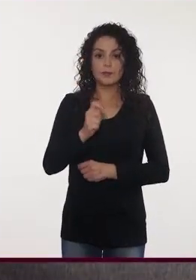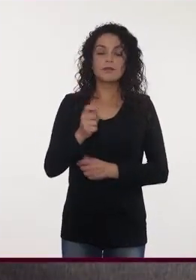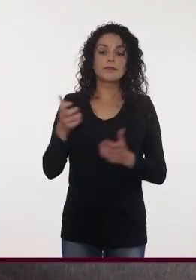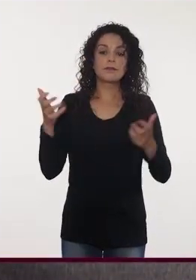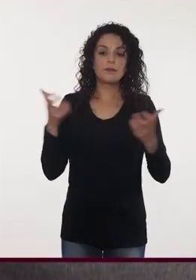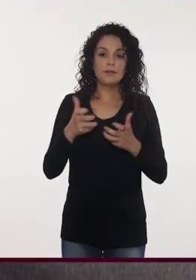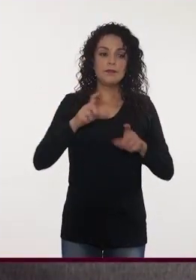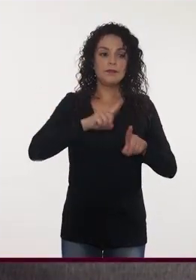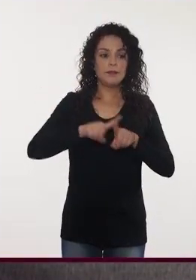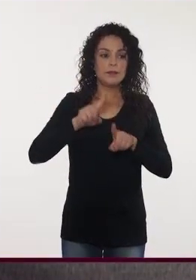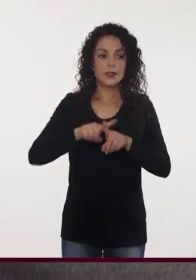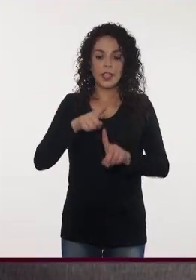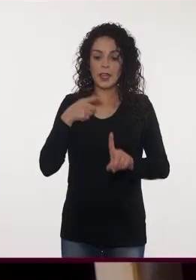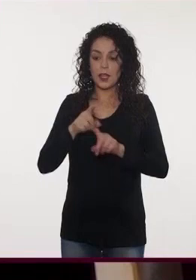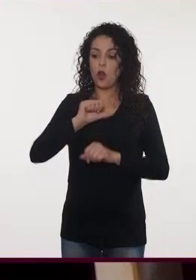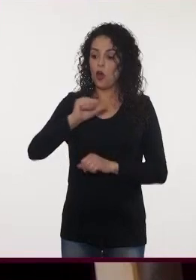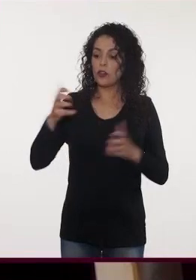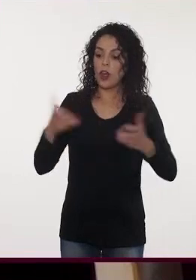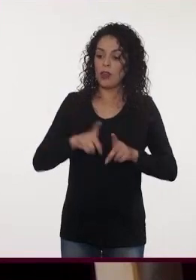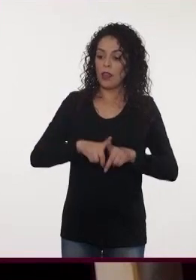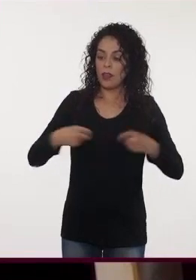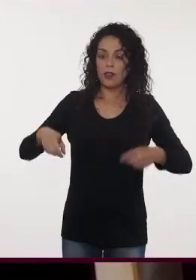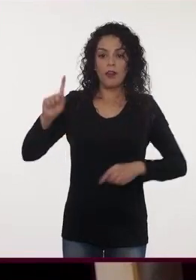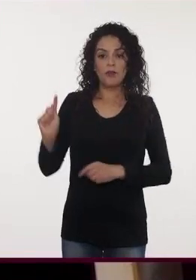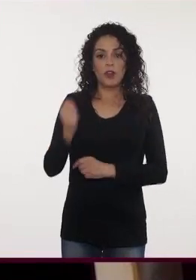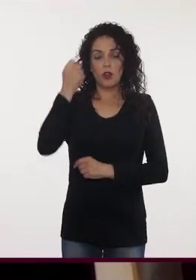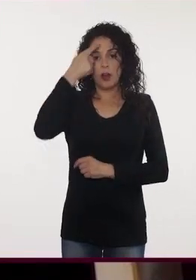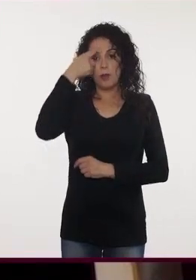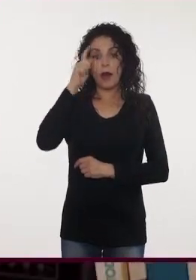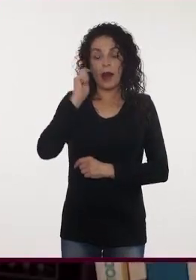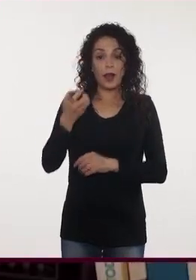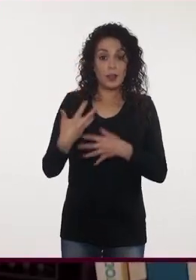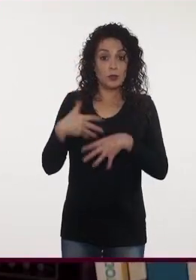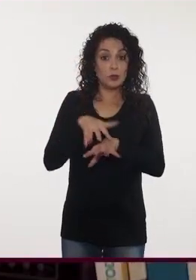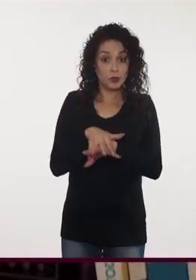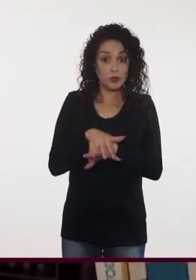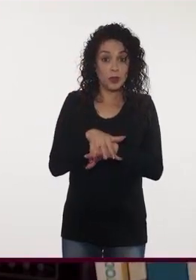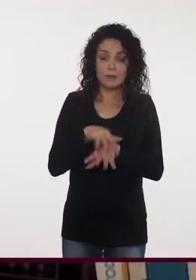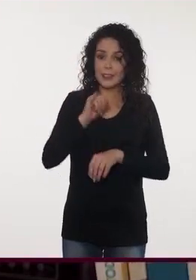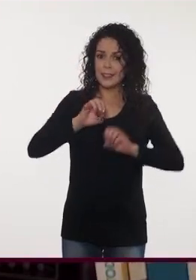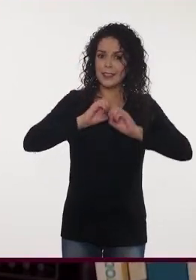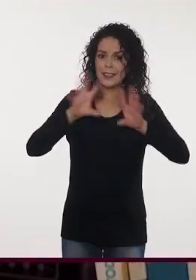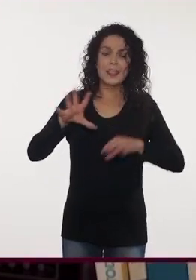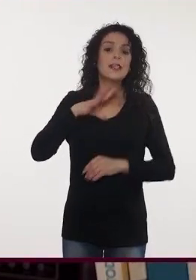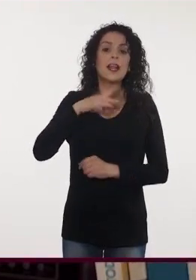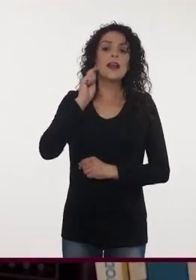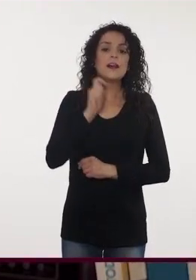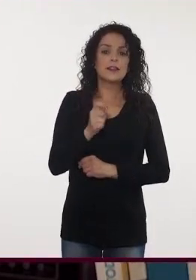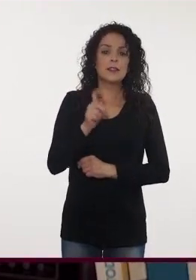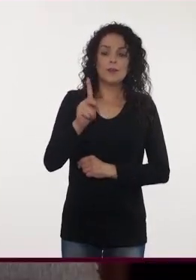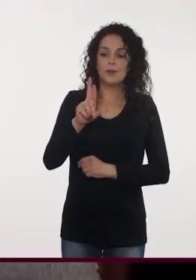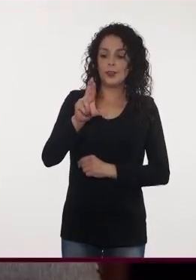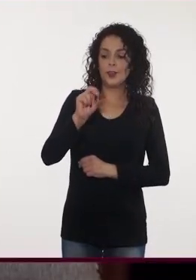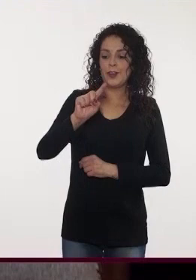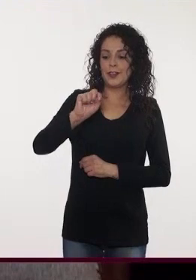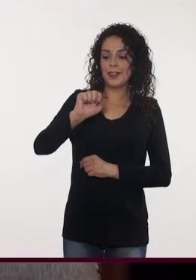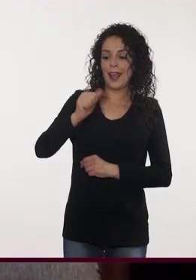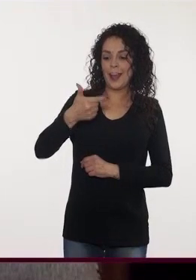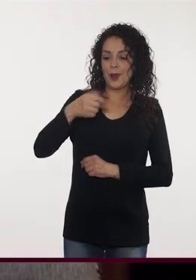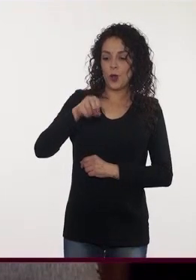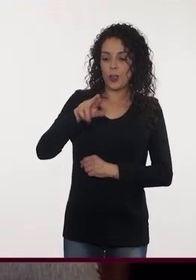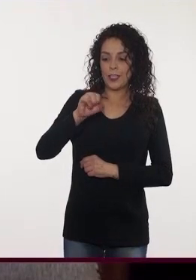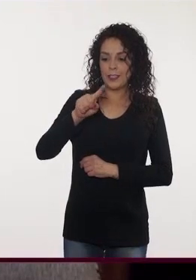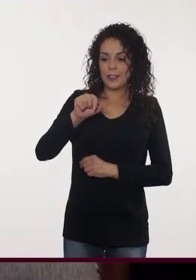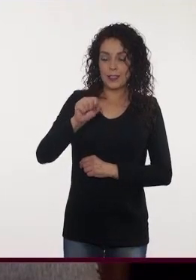y otras desarrollan tecnologías o herramientas para la inclusión. Por supuesto tenemos a los protagonistas, las personas